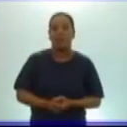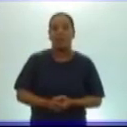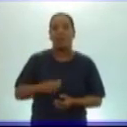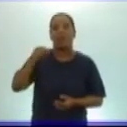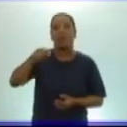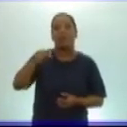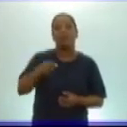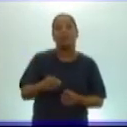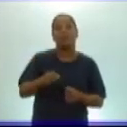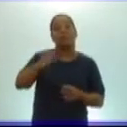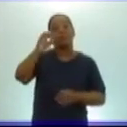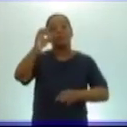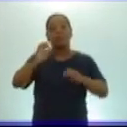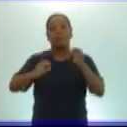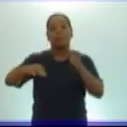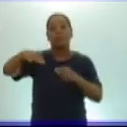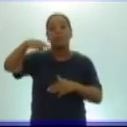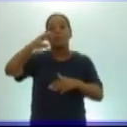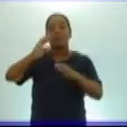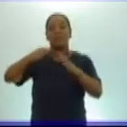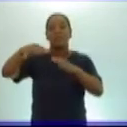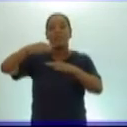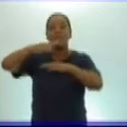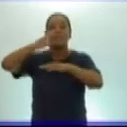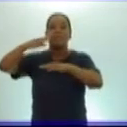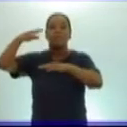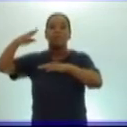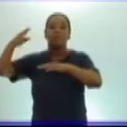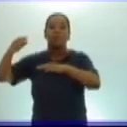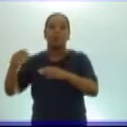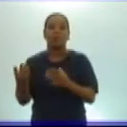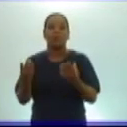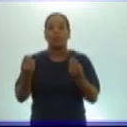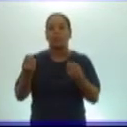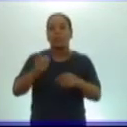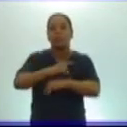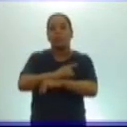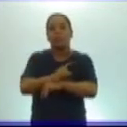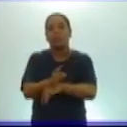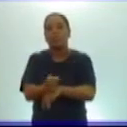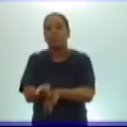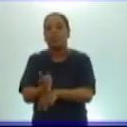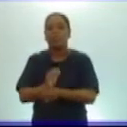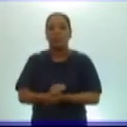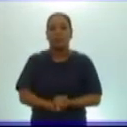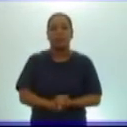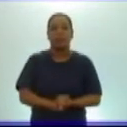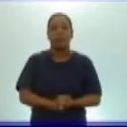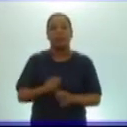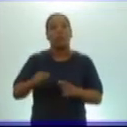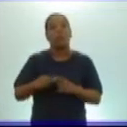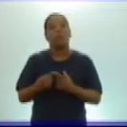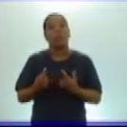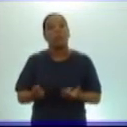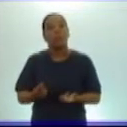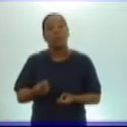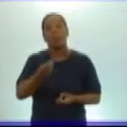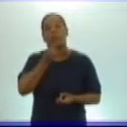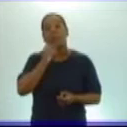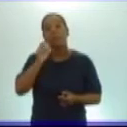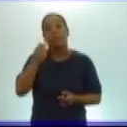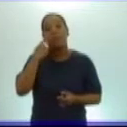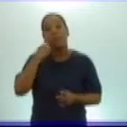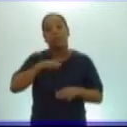partículas se encuentran flotando en la superficie durante un tiempo prolongado. Por eso cuando vimos la decantación